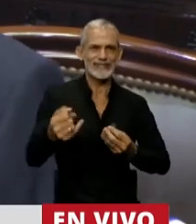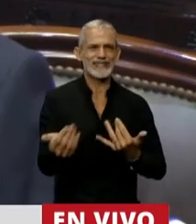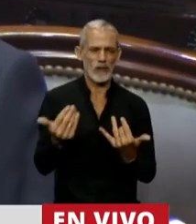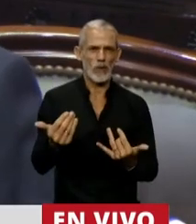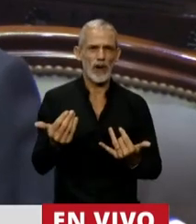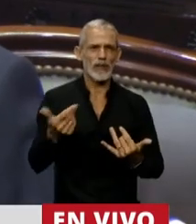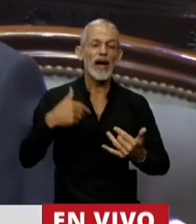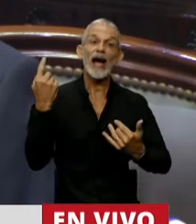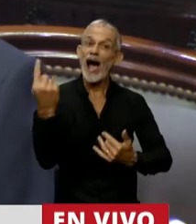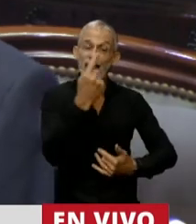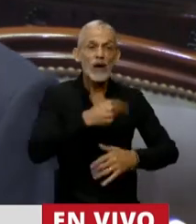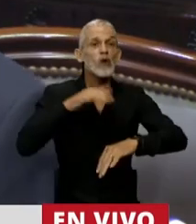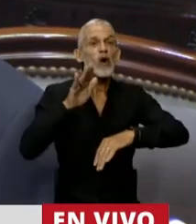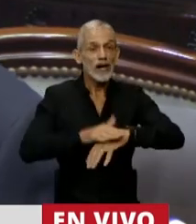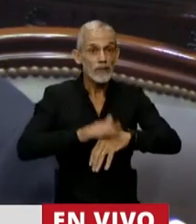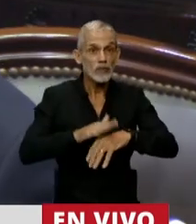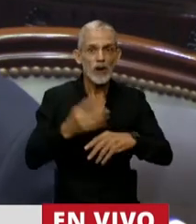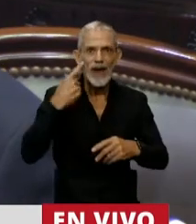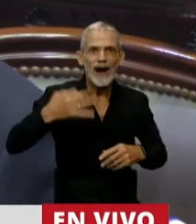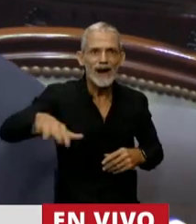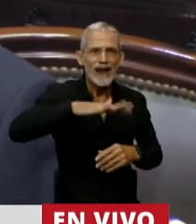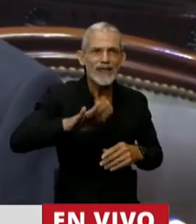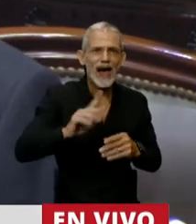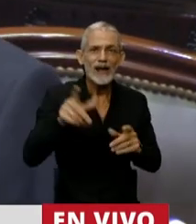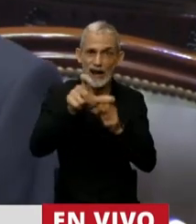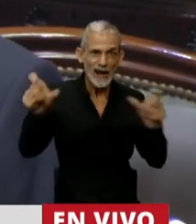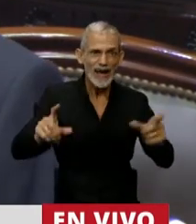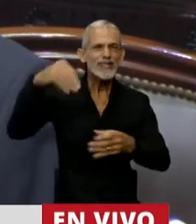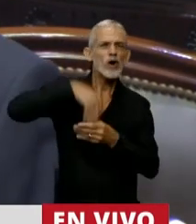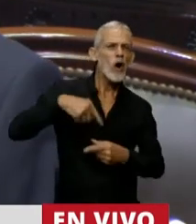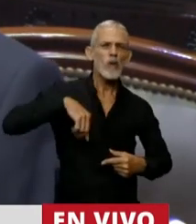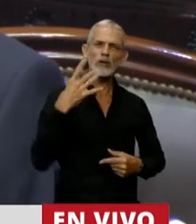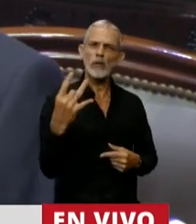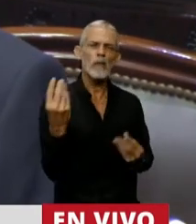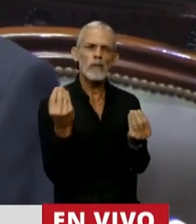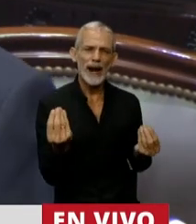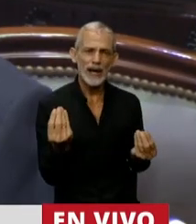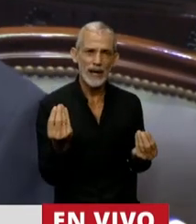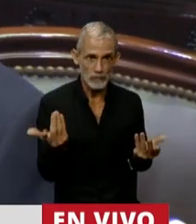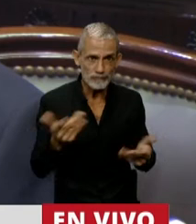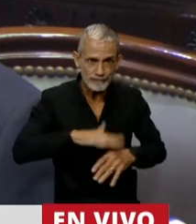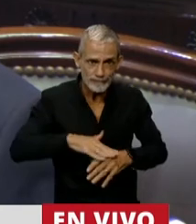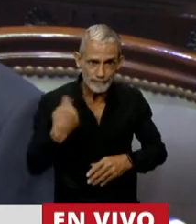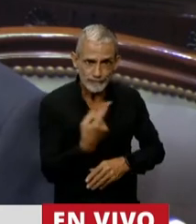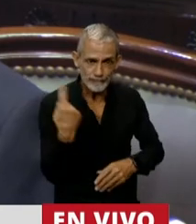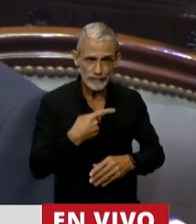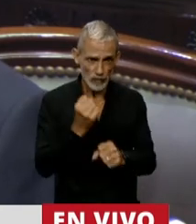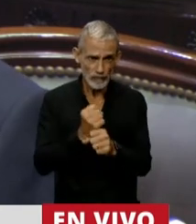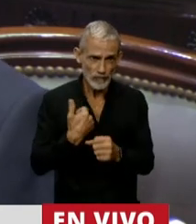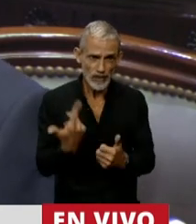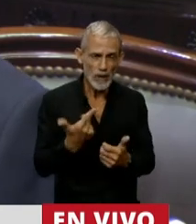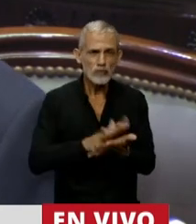hacernos cargo de la realidad porque para eso nos vota la gente hacerse cargo